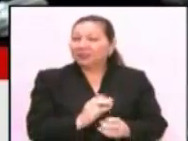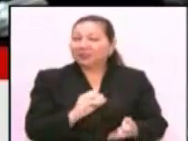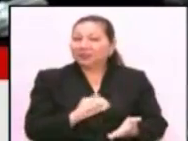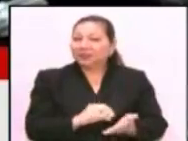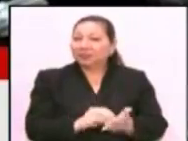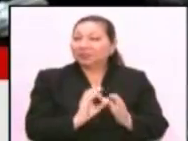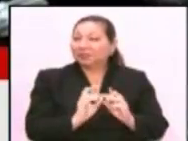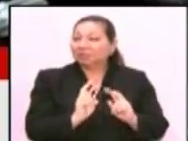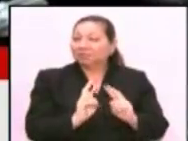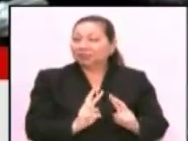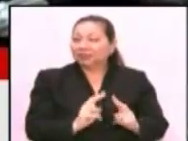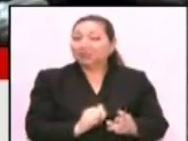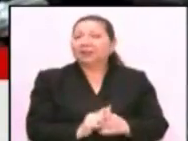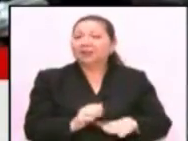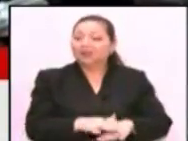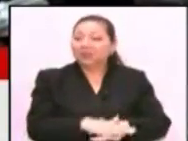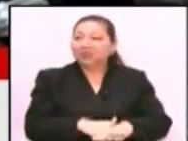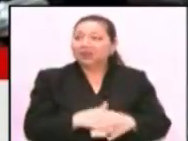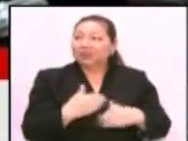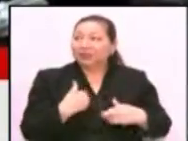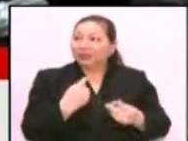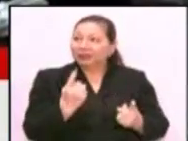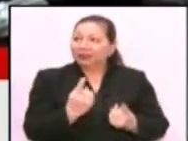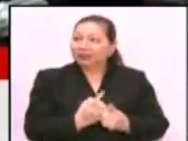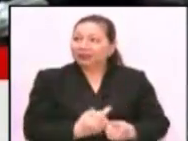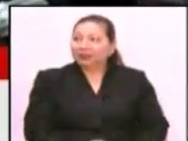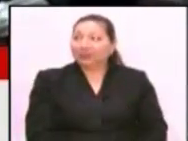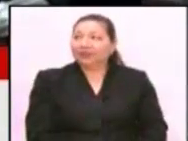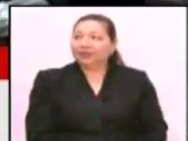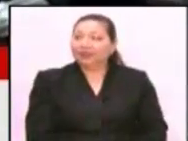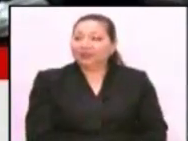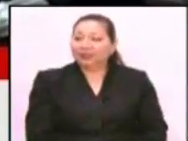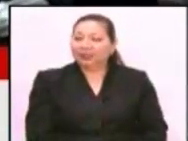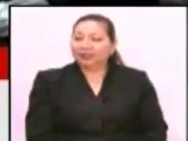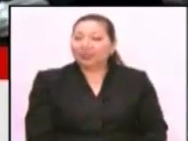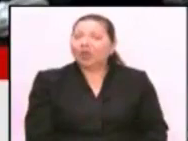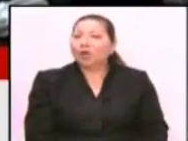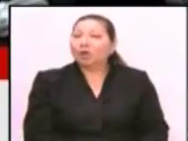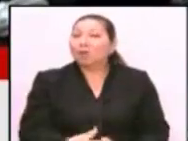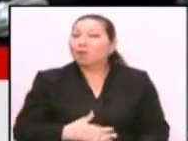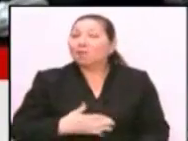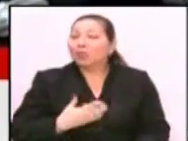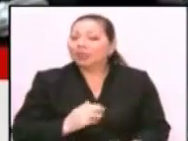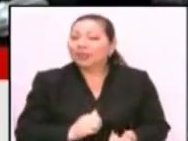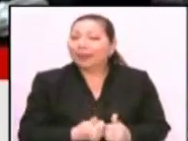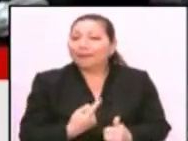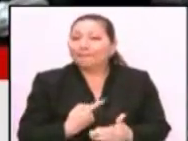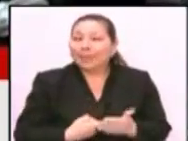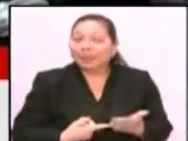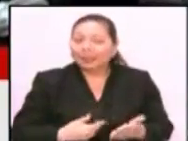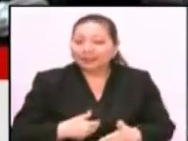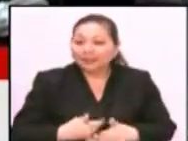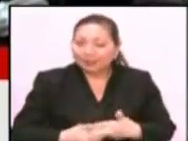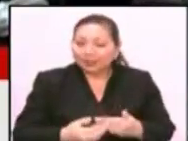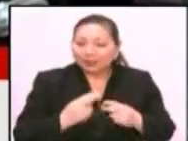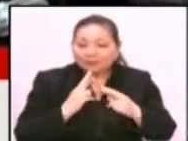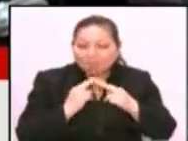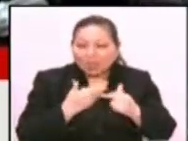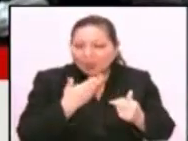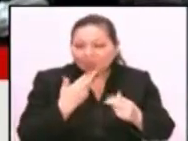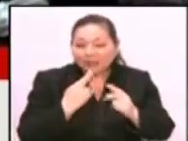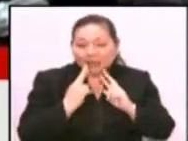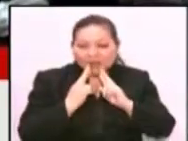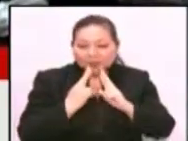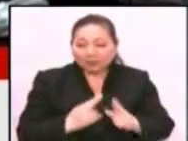correctivas, y si ven que el plan que tenían originalmente no está funcionando, ¿cómo lo puedo modificar para que genere mejores resultados?